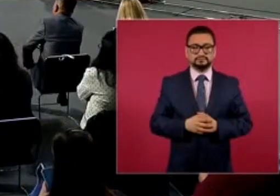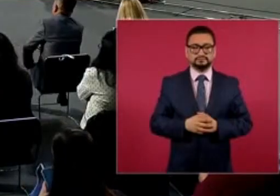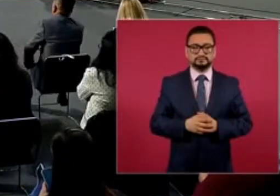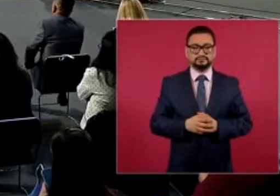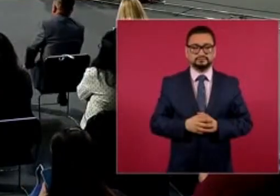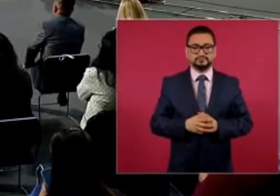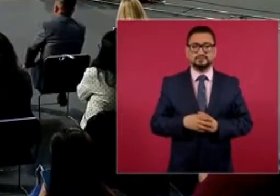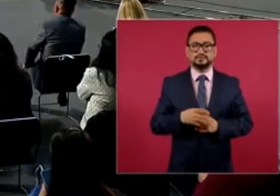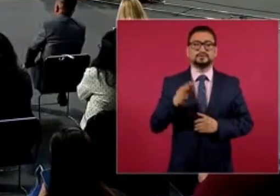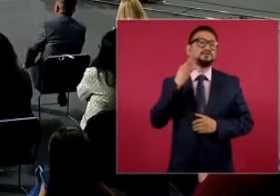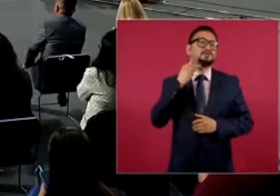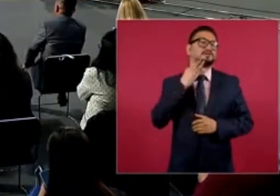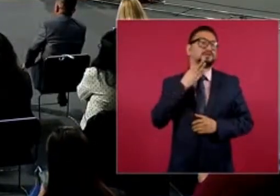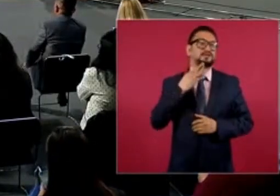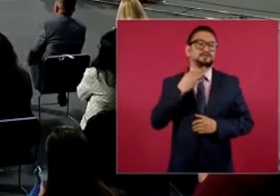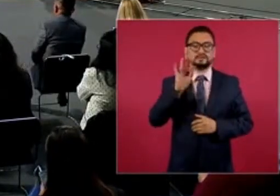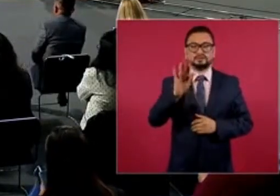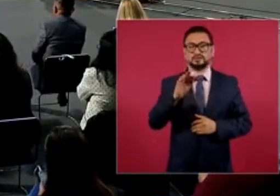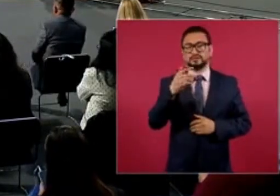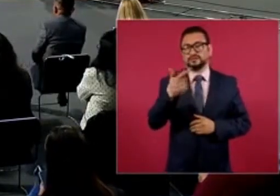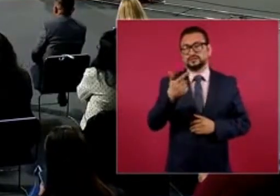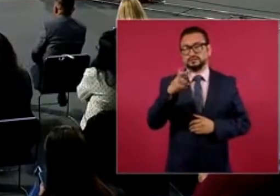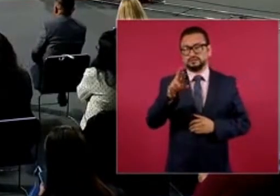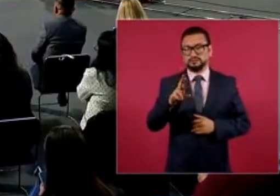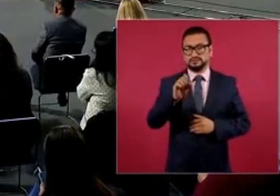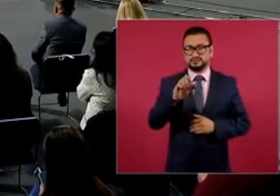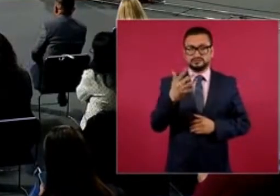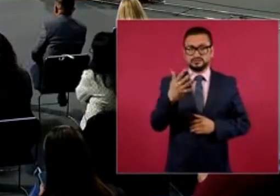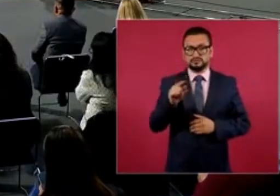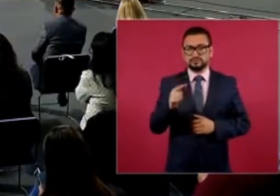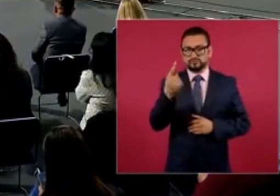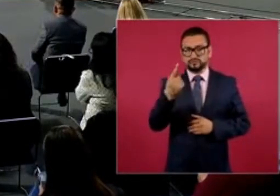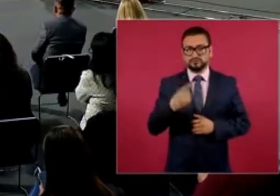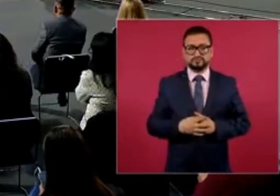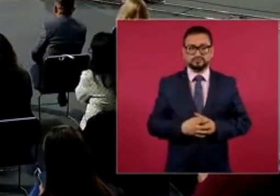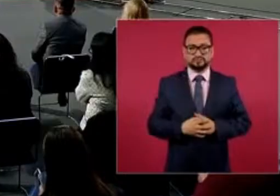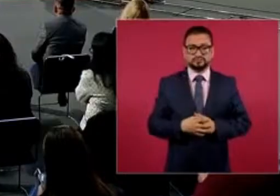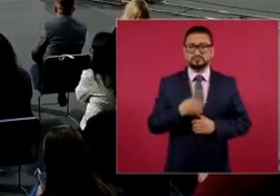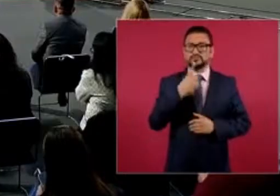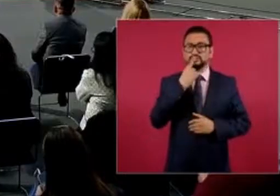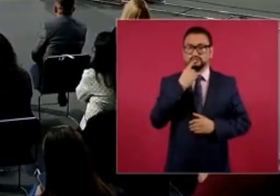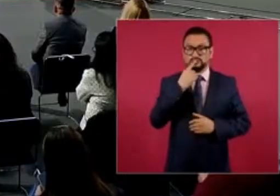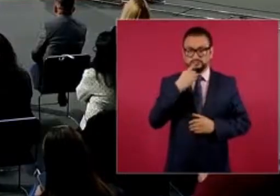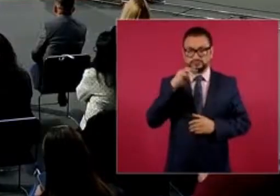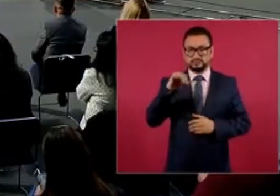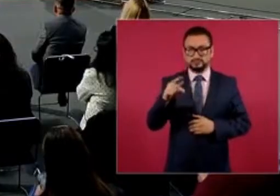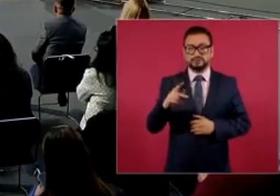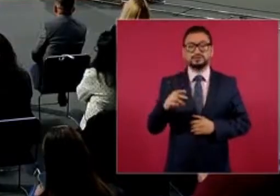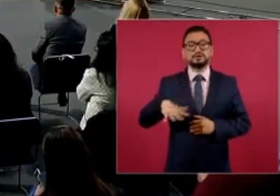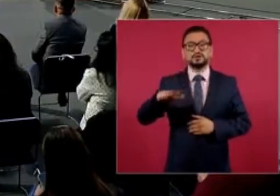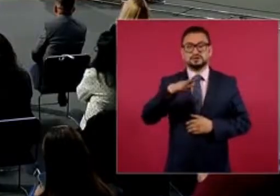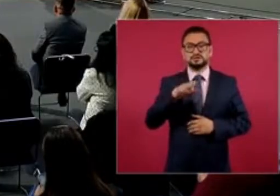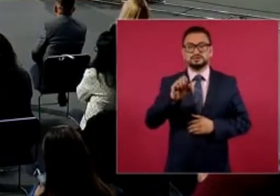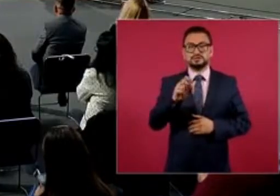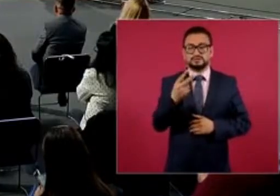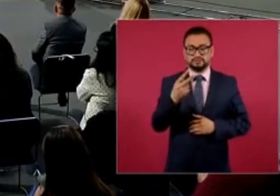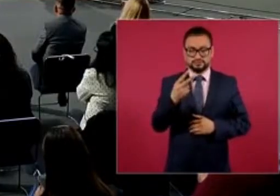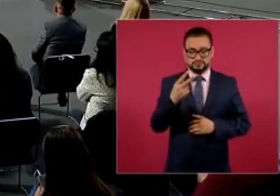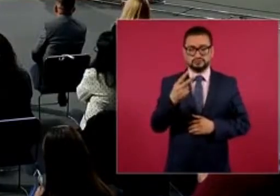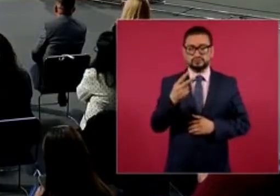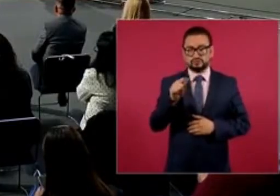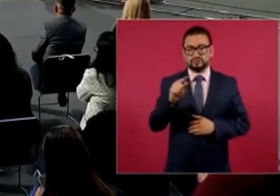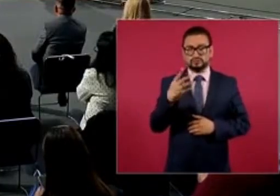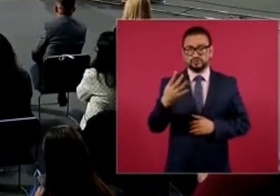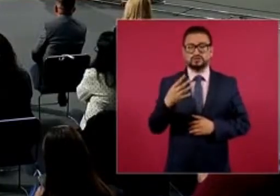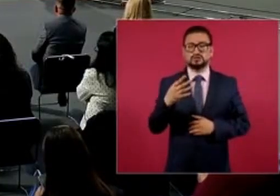Fiscalía General de la República 65.1, Policía Ministerial 62.4,